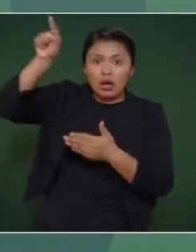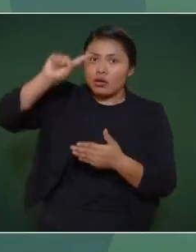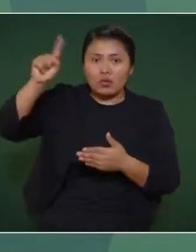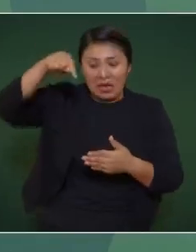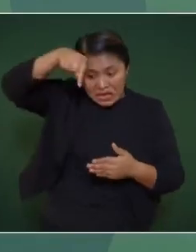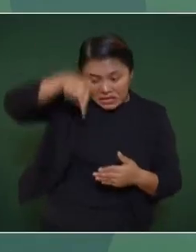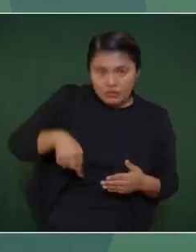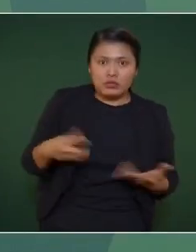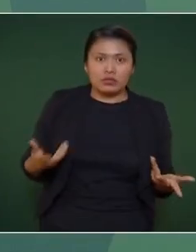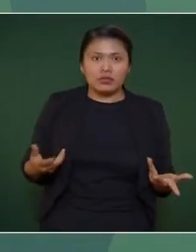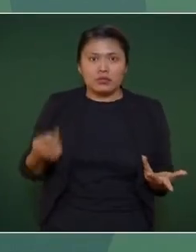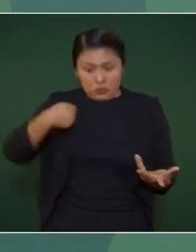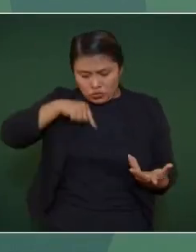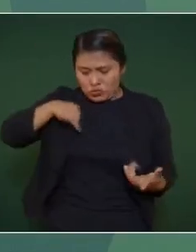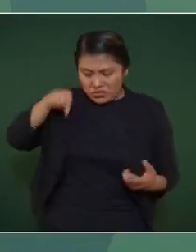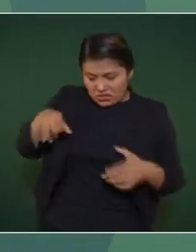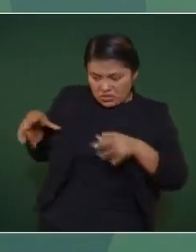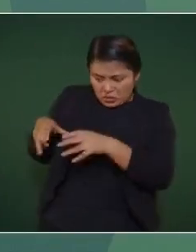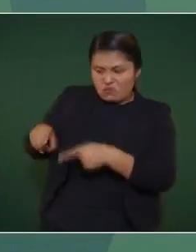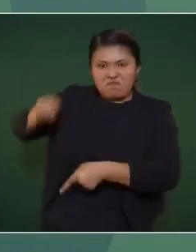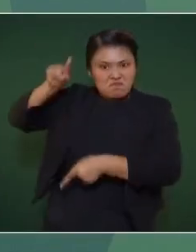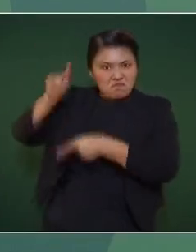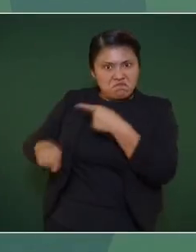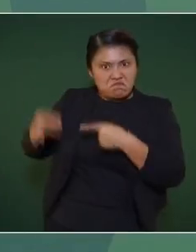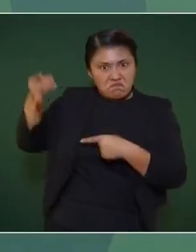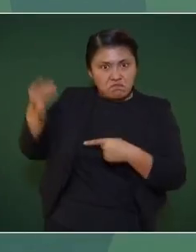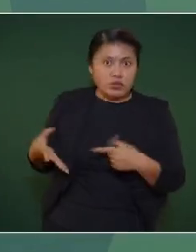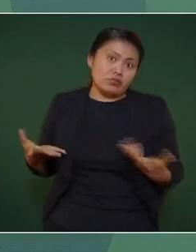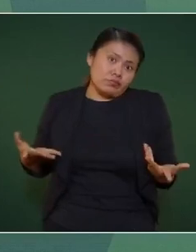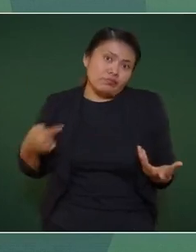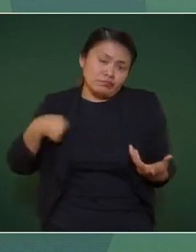Tuvimos que quitar todas esas